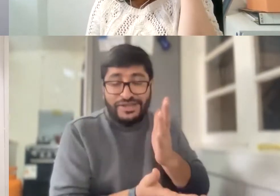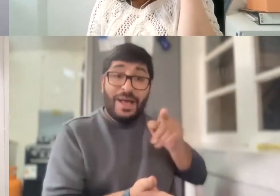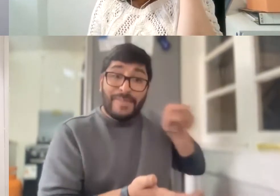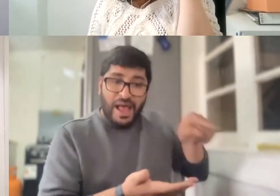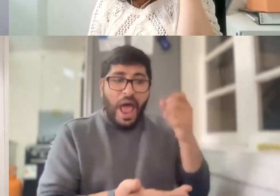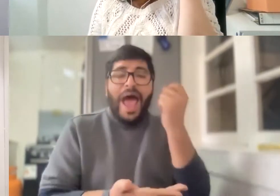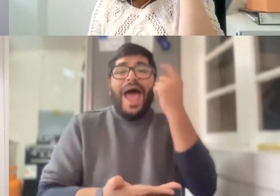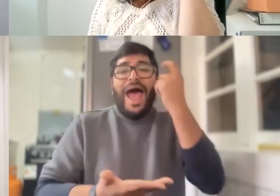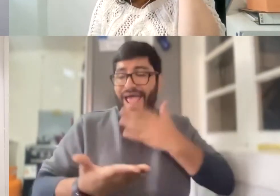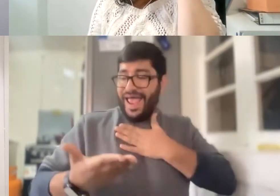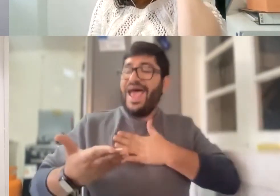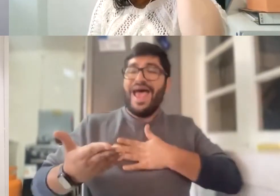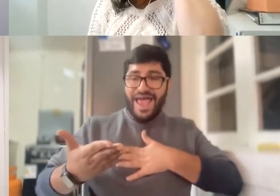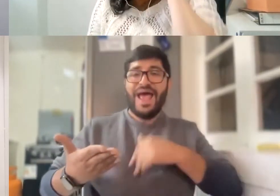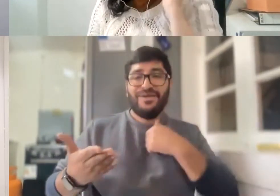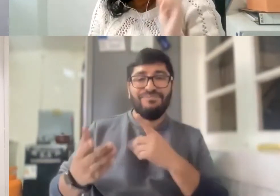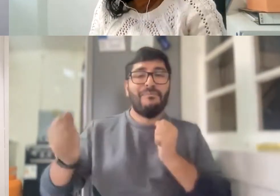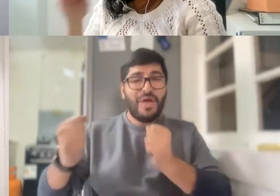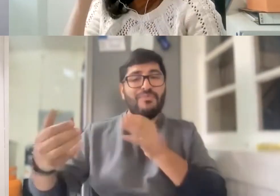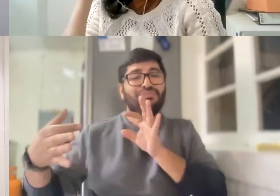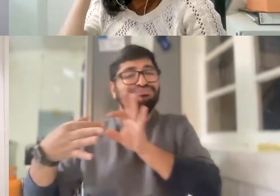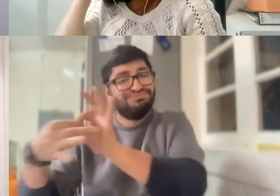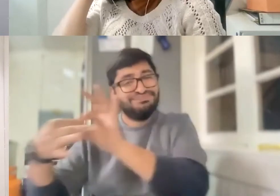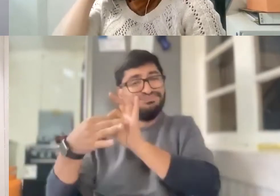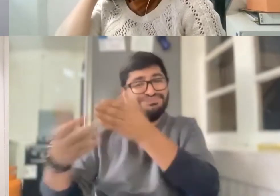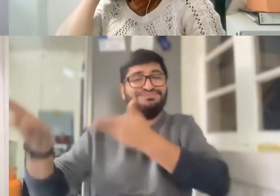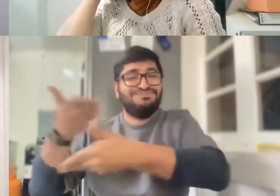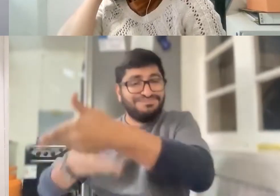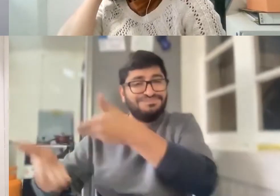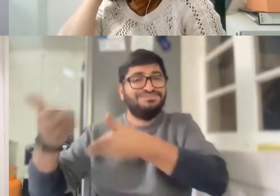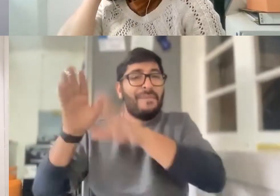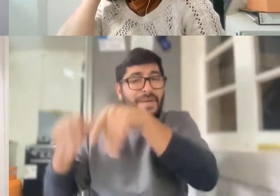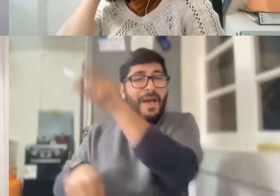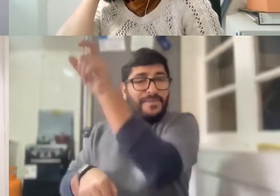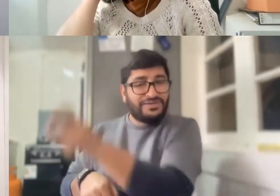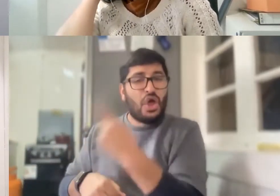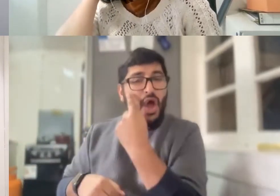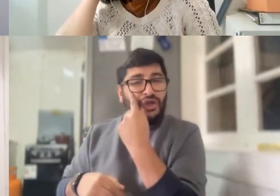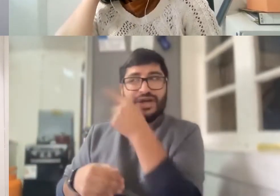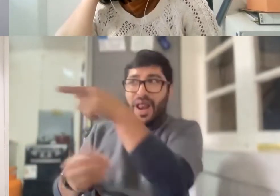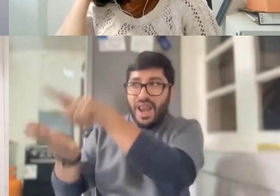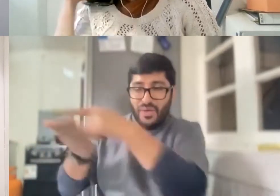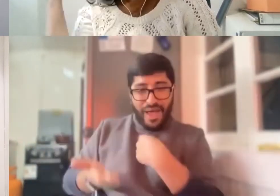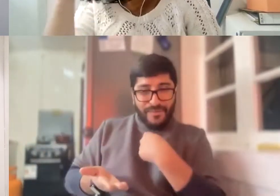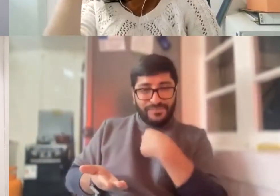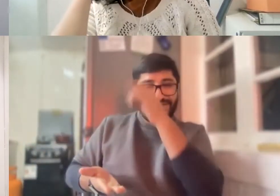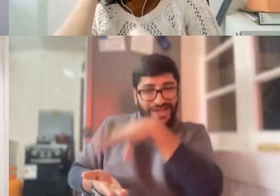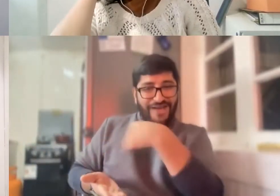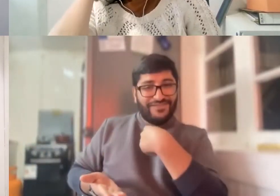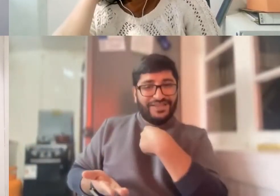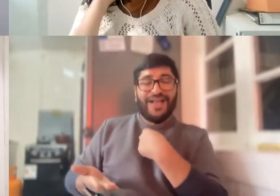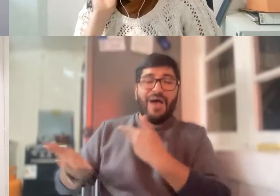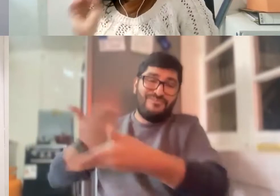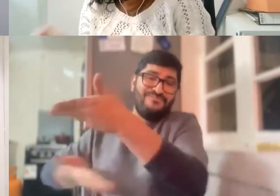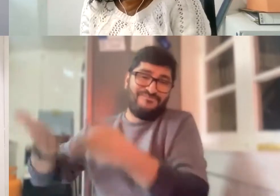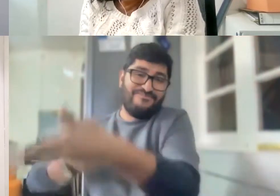la estructura, claro, a veces ahí se preocupa y se angustia, ¿ya? Pero si yo lo cambio y reformulo, sí, puedo llegar a una comunicación y la